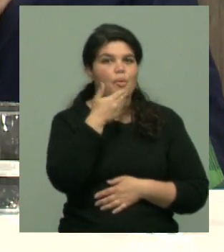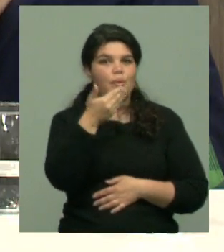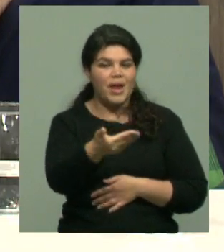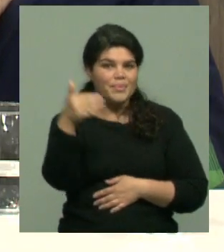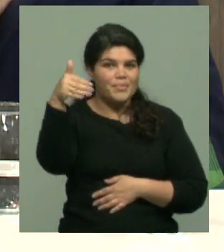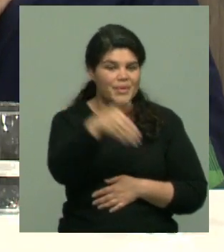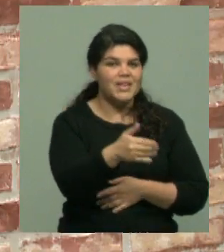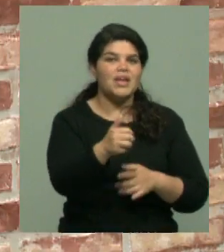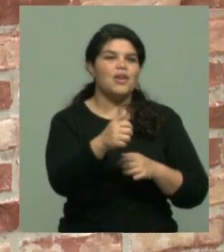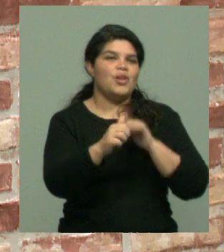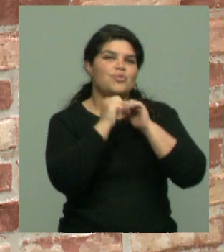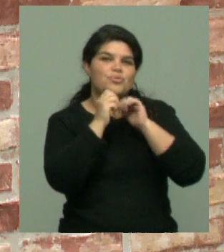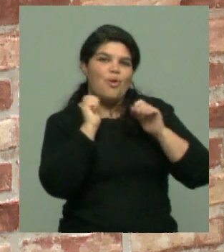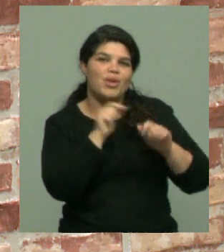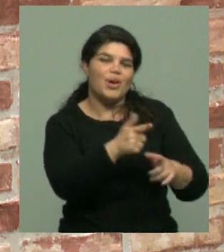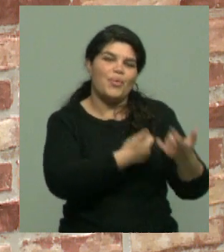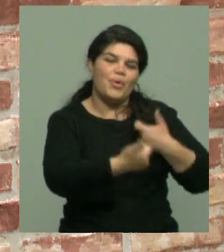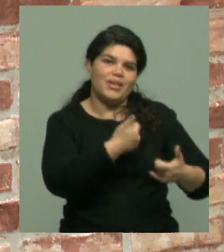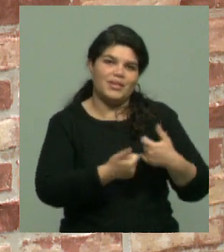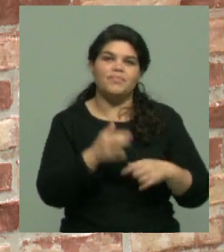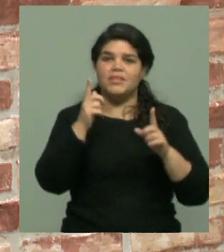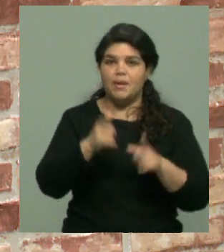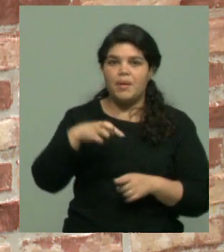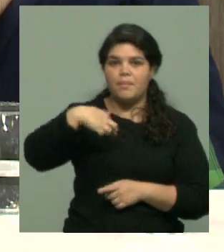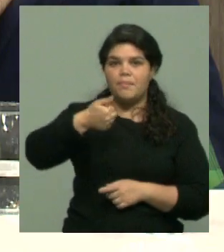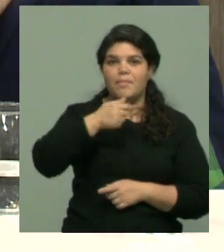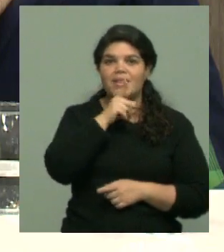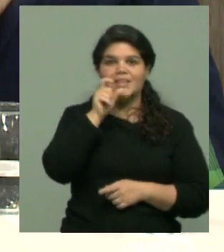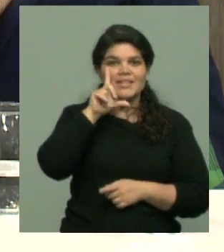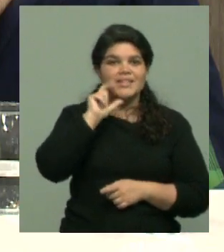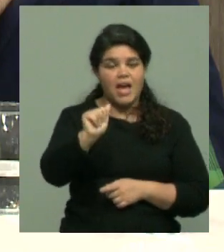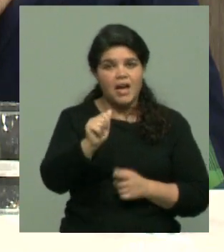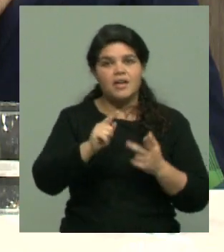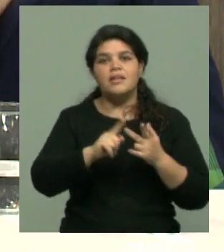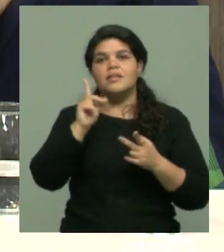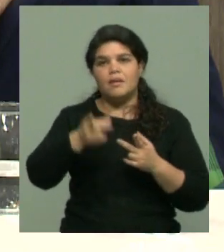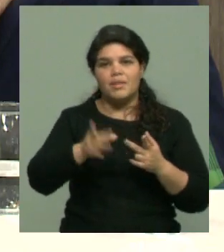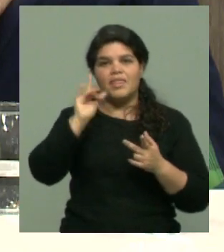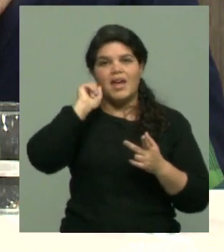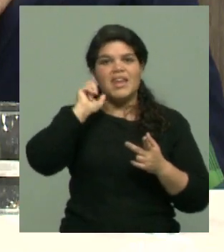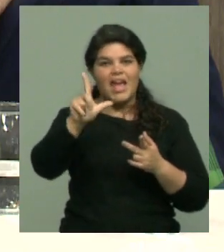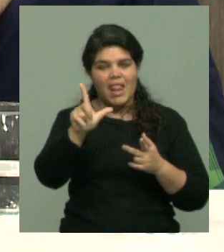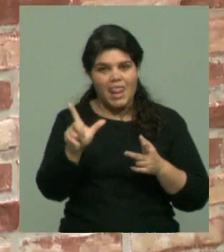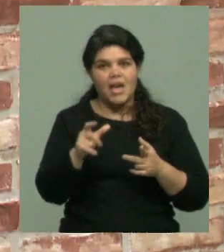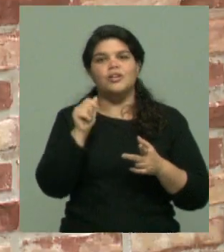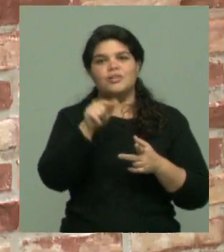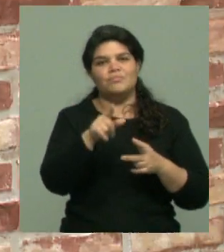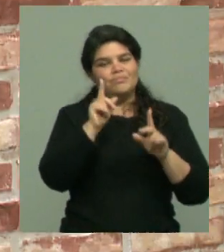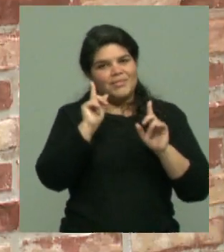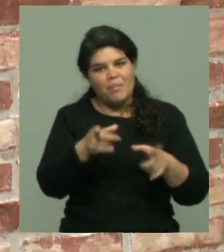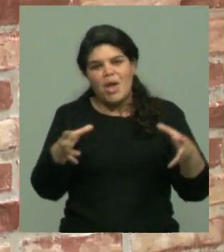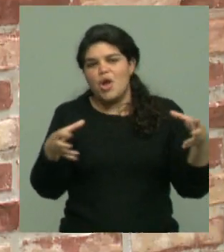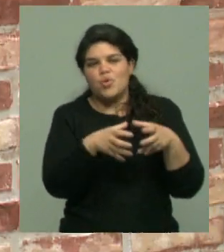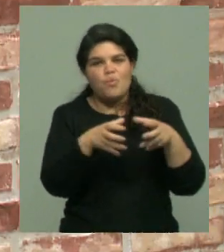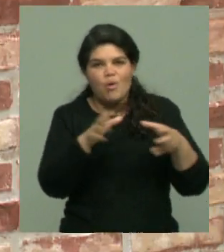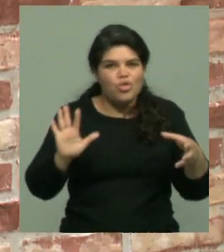poco tu historia. También agradecemos a Patricia Puebla, que ha estado con nosotros, y a Daniel Olivetti y a todo el equipo de deportes, de